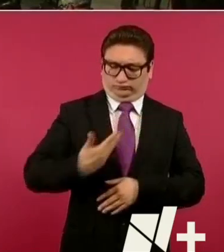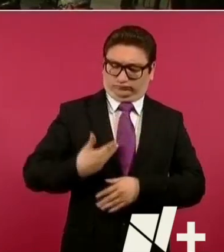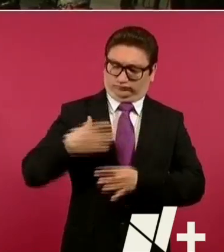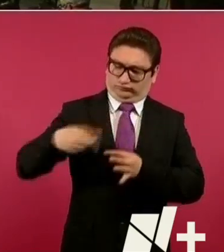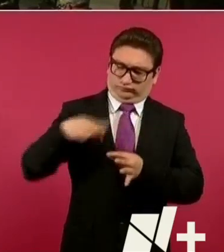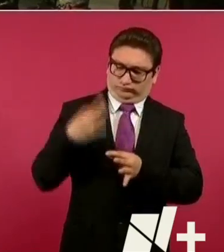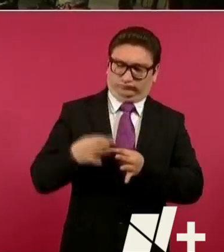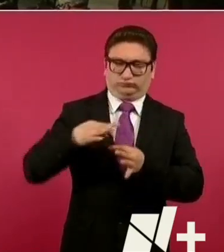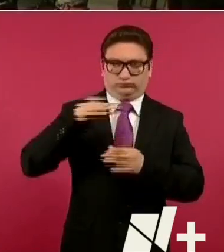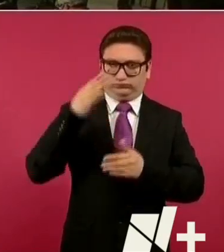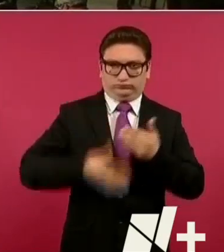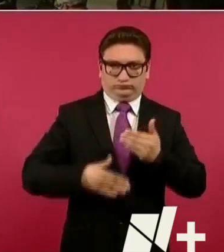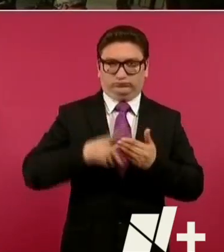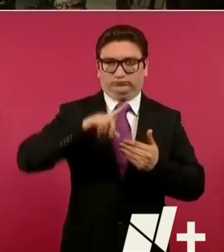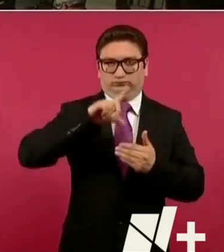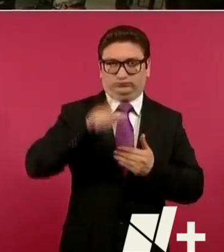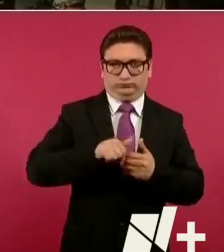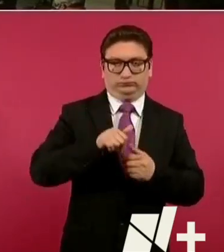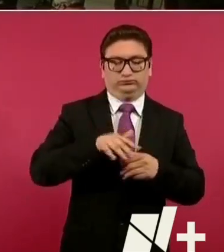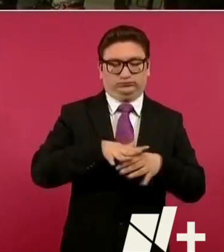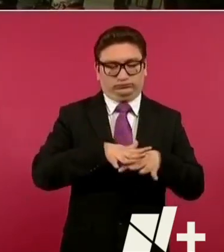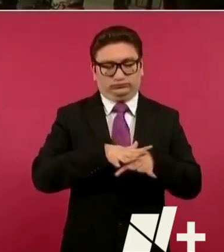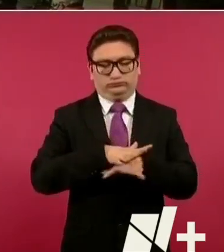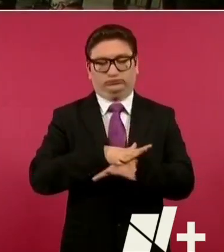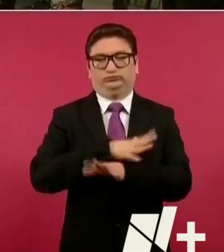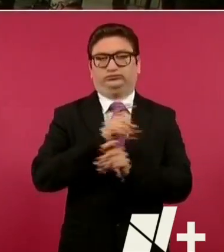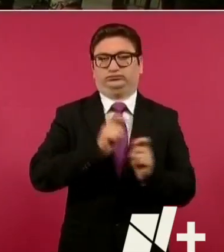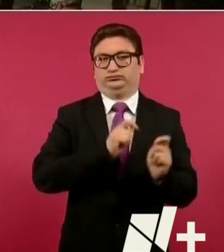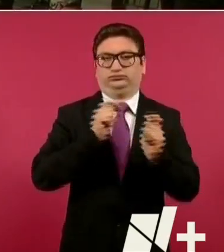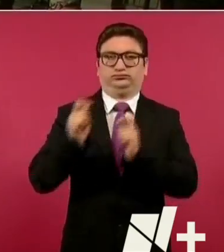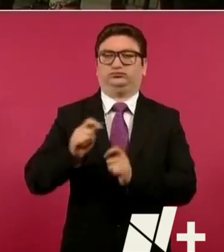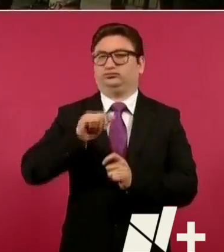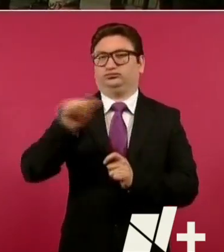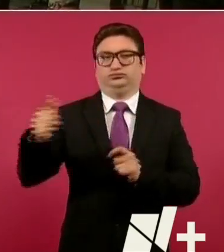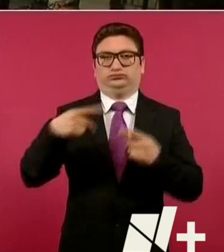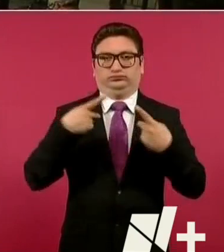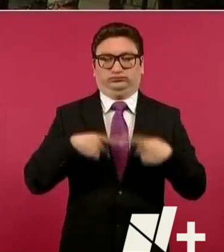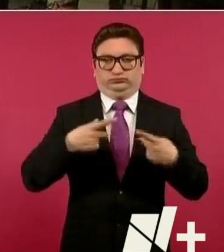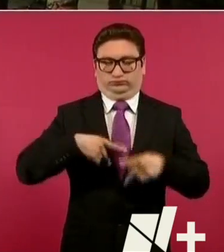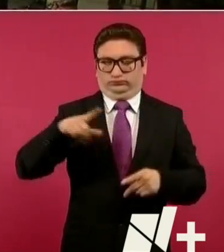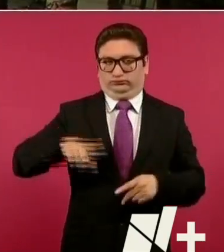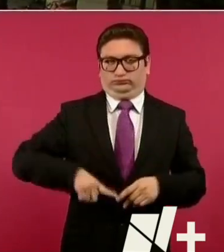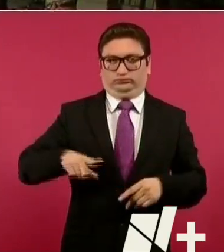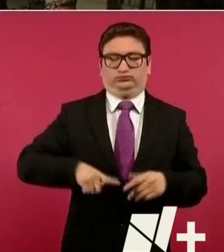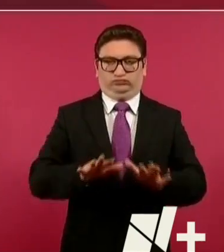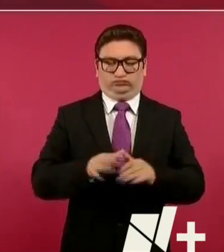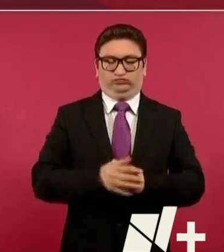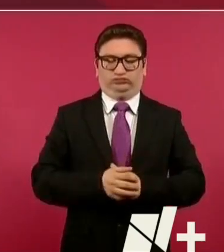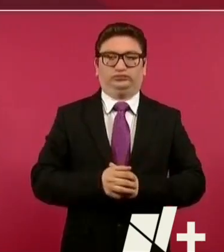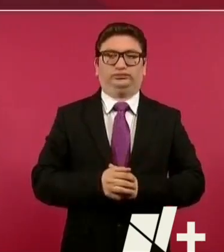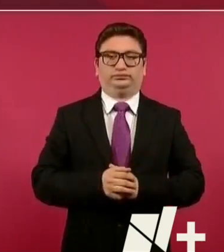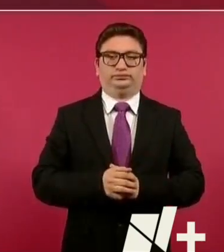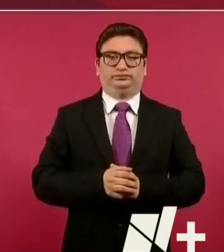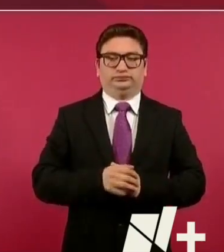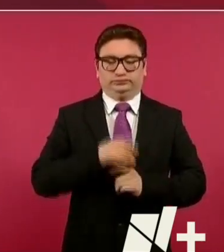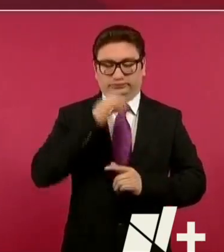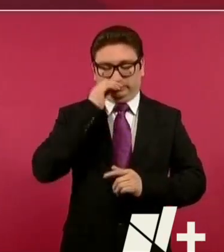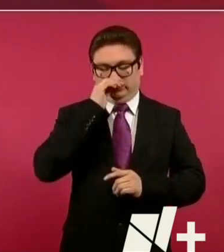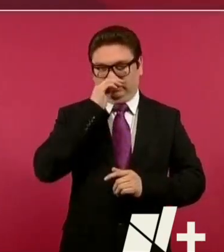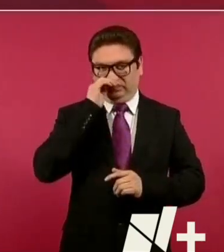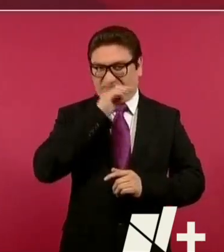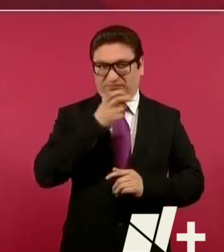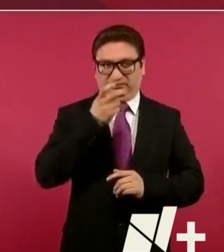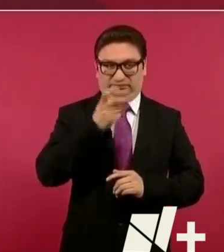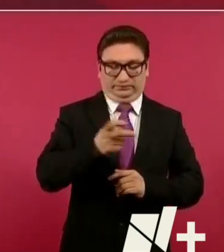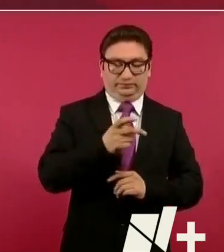sino cómo dejarle al próximo gobierno holgura, no así